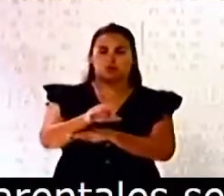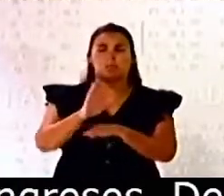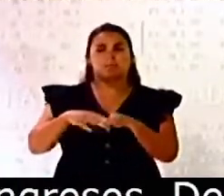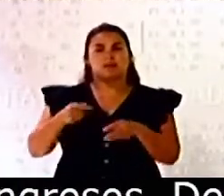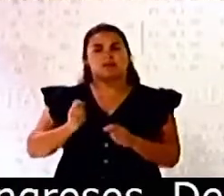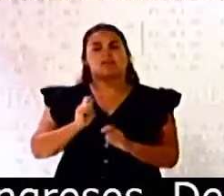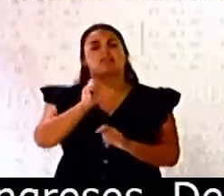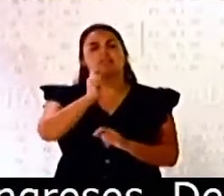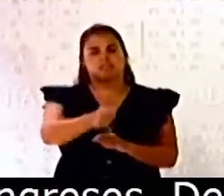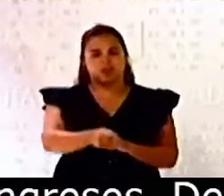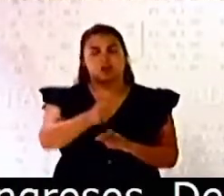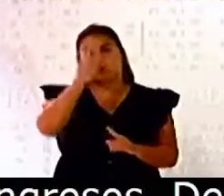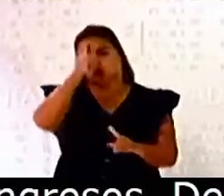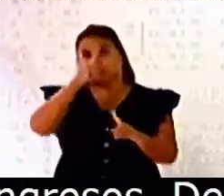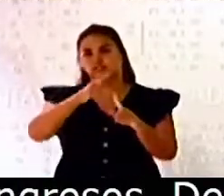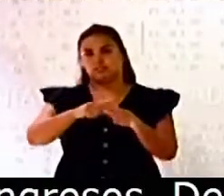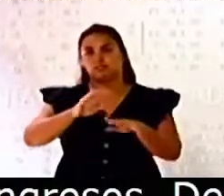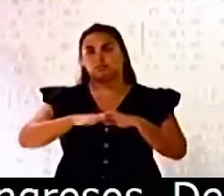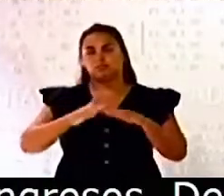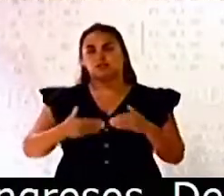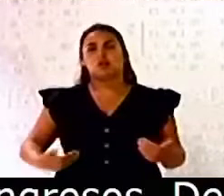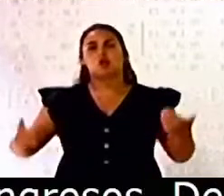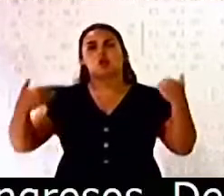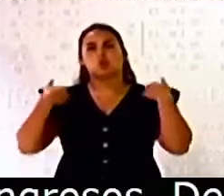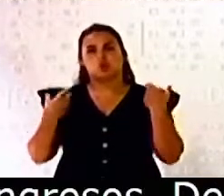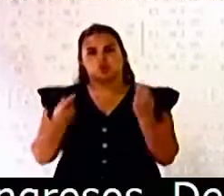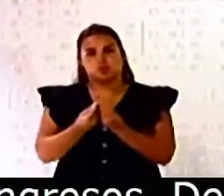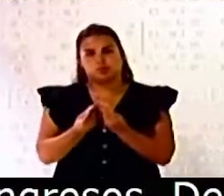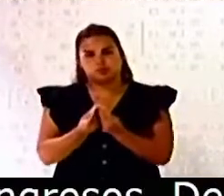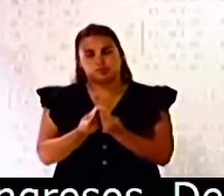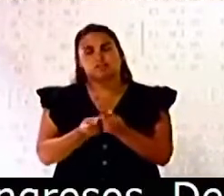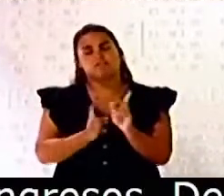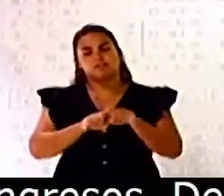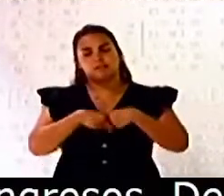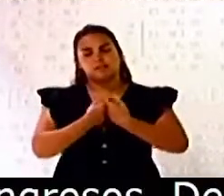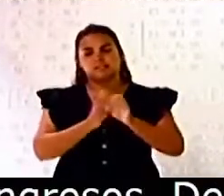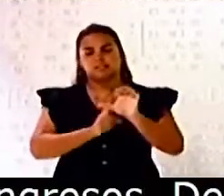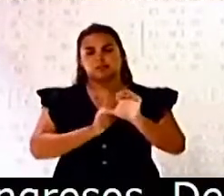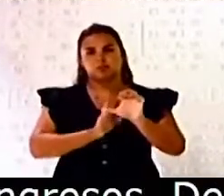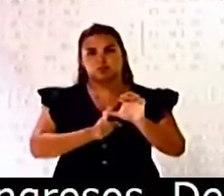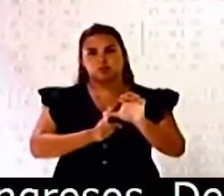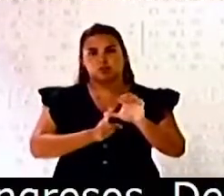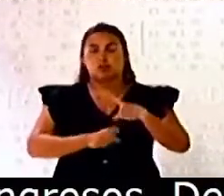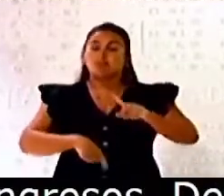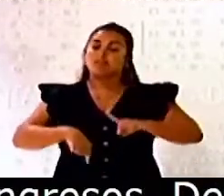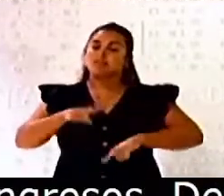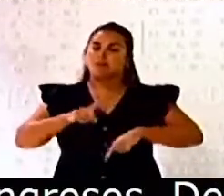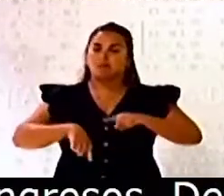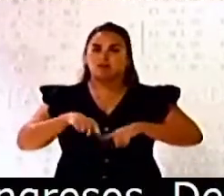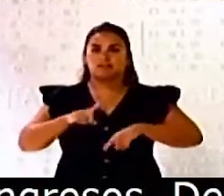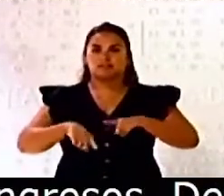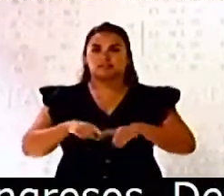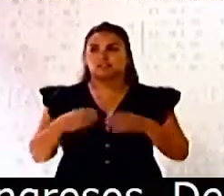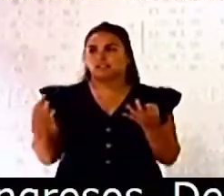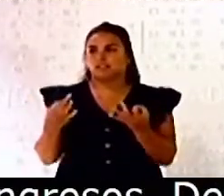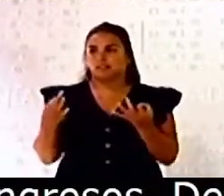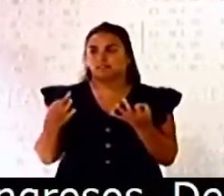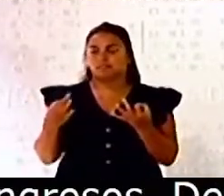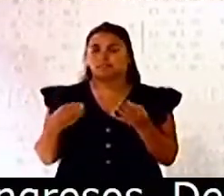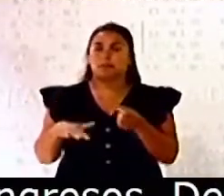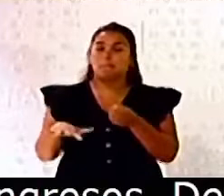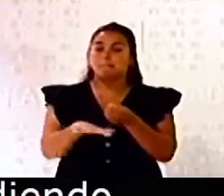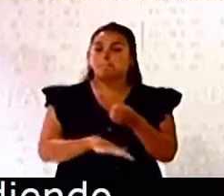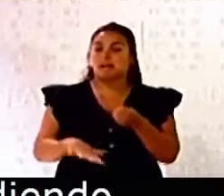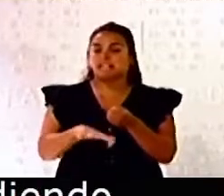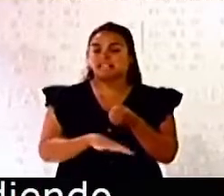conceder con ese objeto de la corresponsabilidad de las familias extremeñas, dependiendo evidentemente del tramo y base de